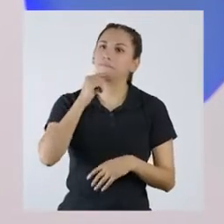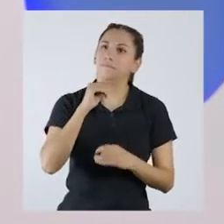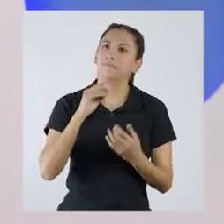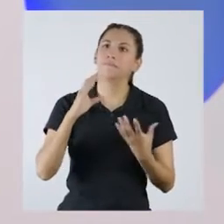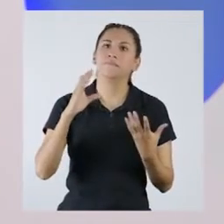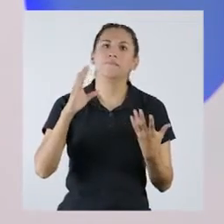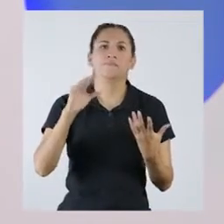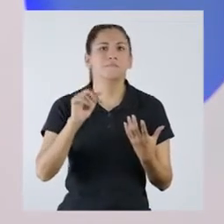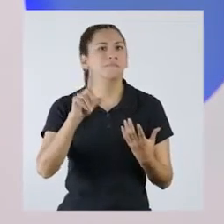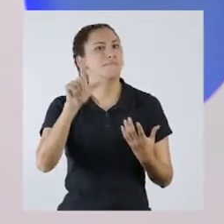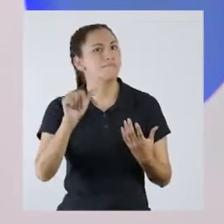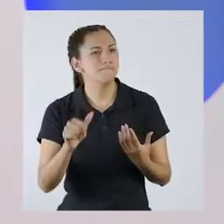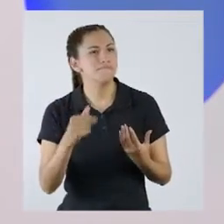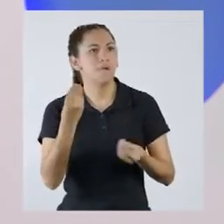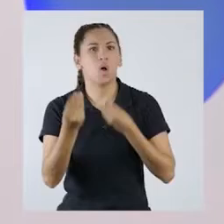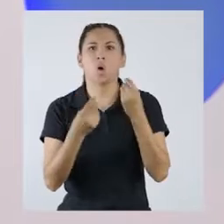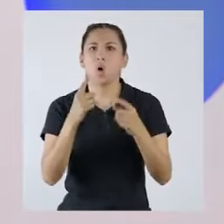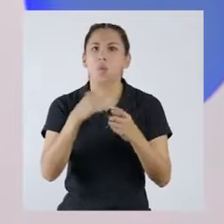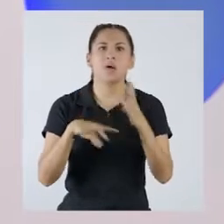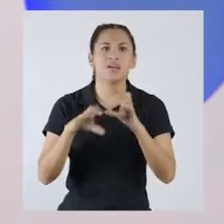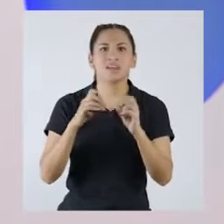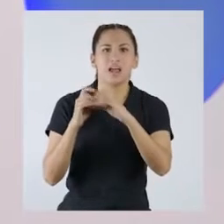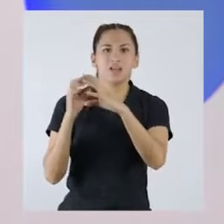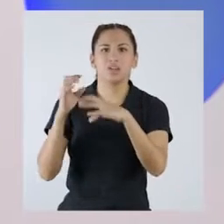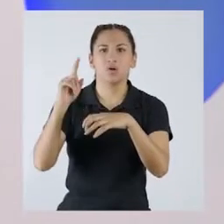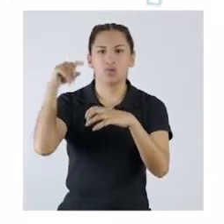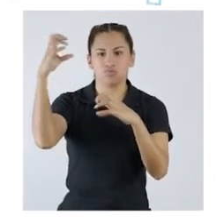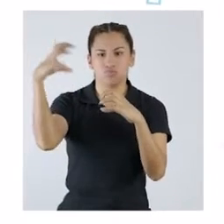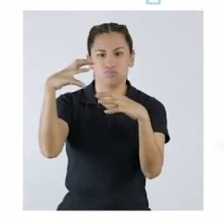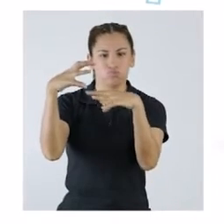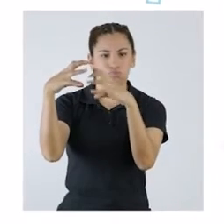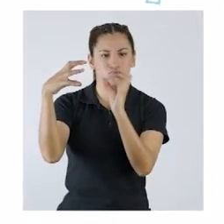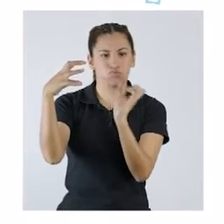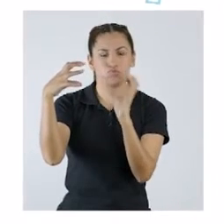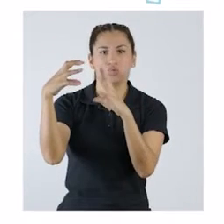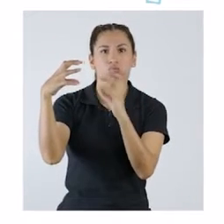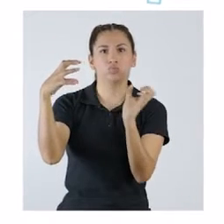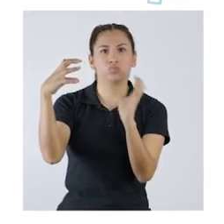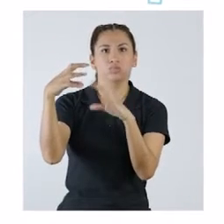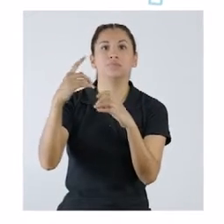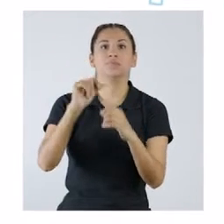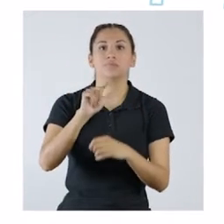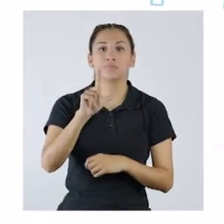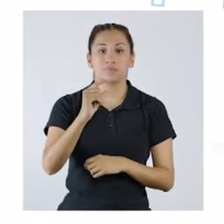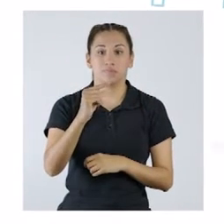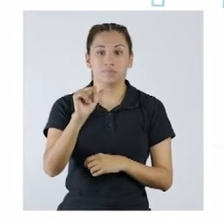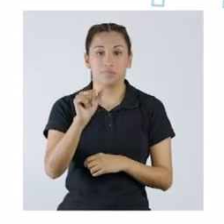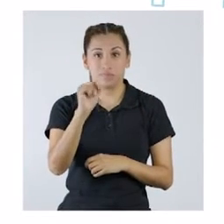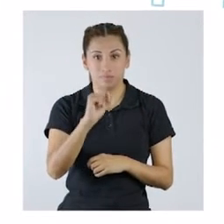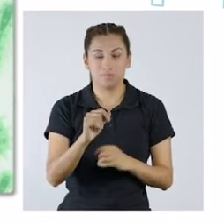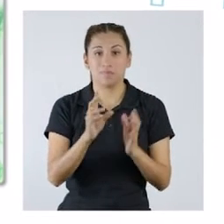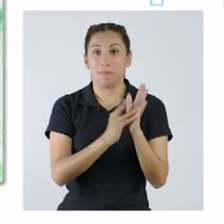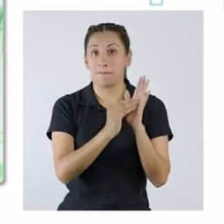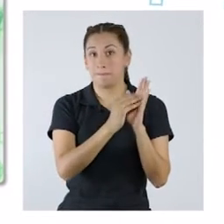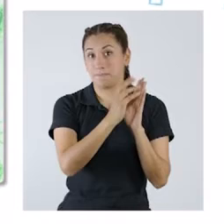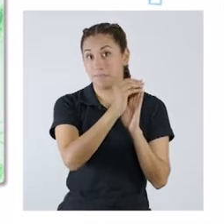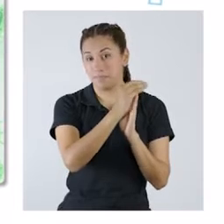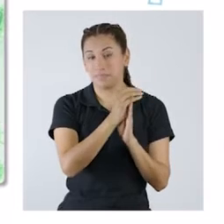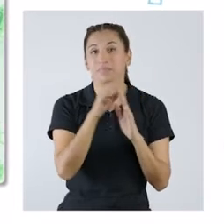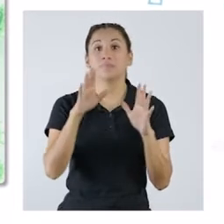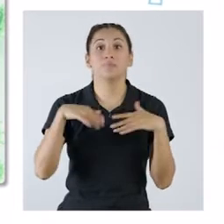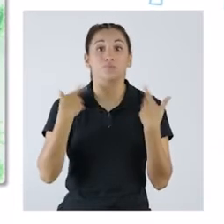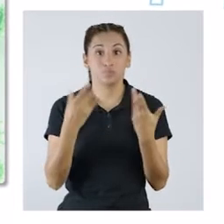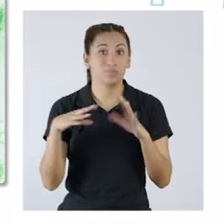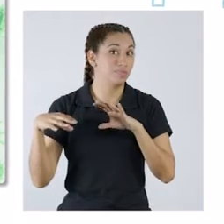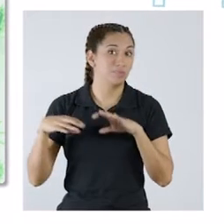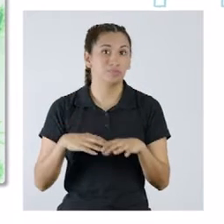¿qué organismos realizan la fotosíntesis? Plantas, algas y algunas bacterias son